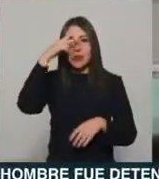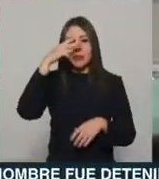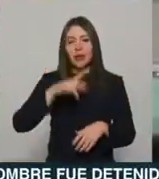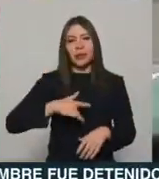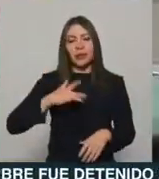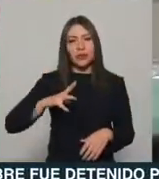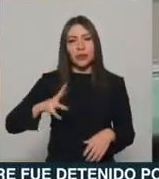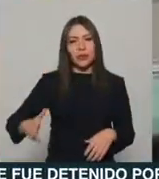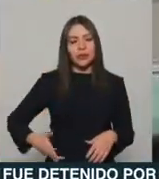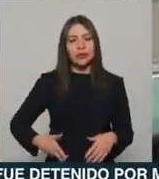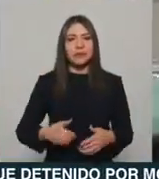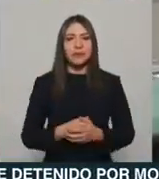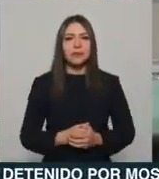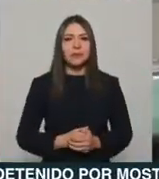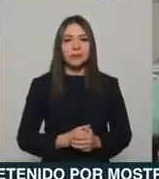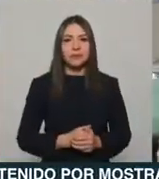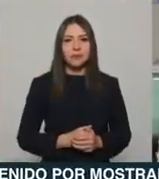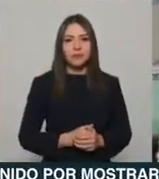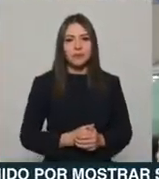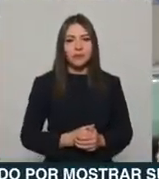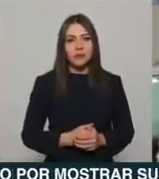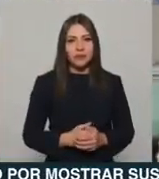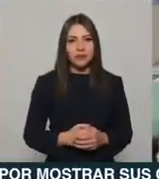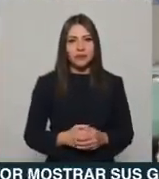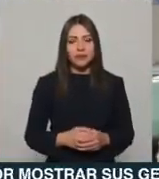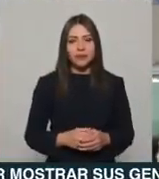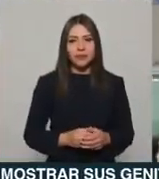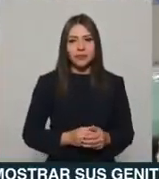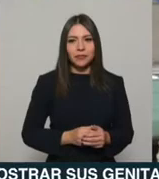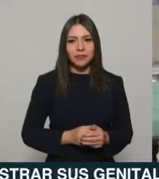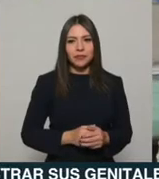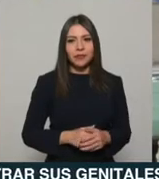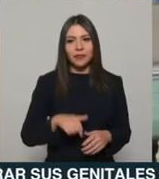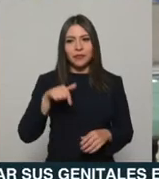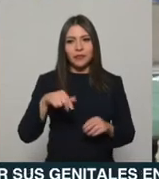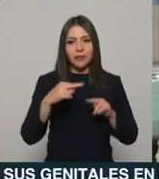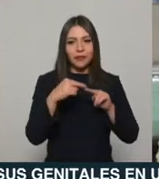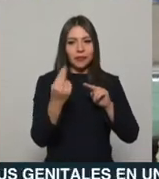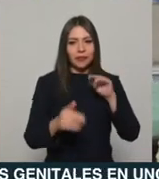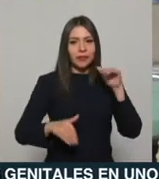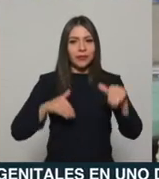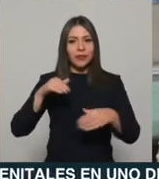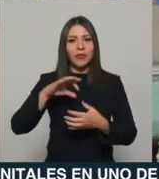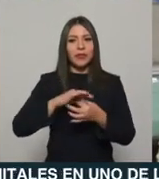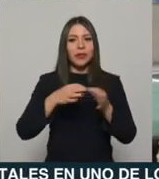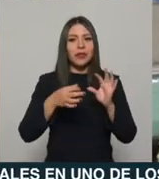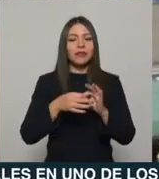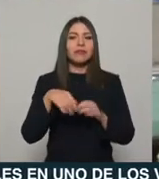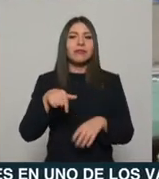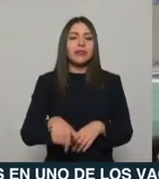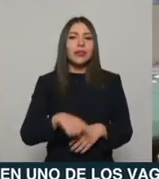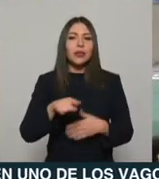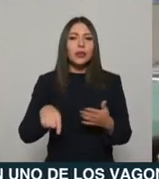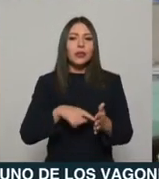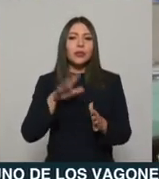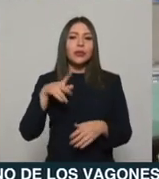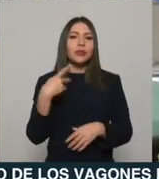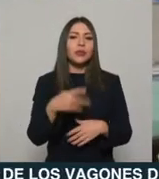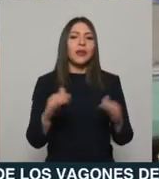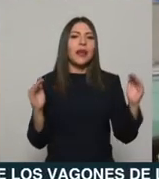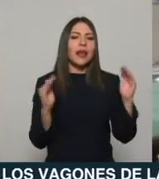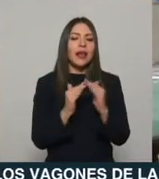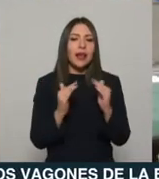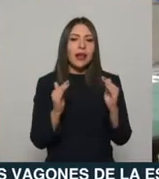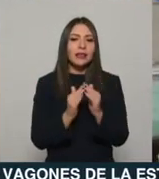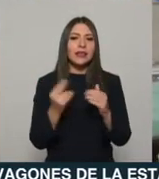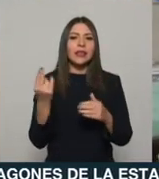Para nosotros la Alberca Olímpica pues es nuestra casa, ¿no? Es nuestro hogar. Es muy importante tener espacios